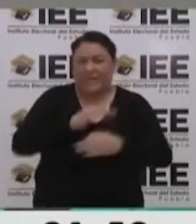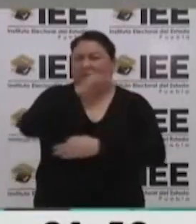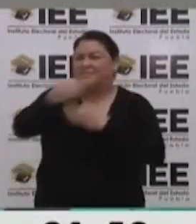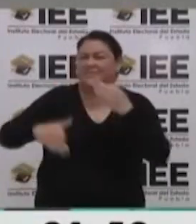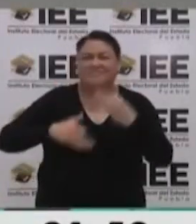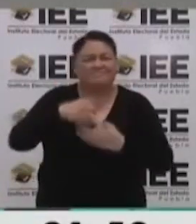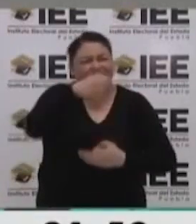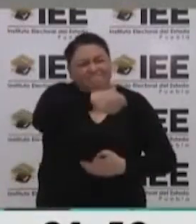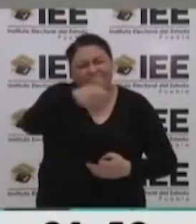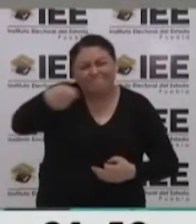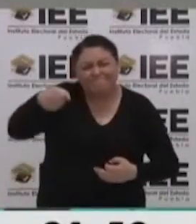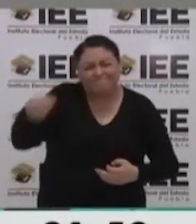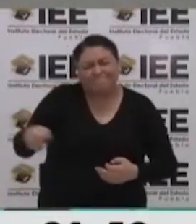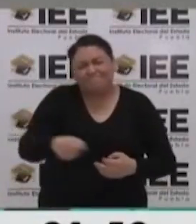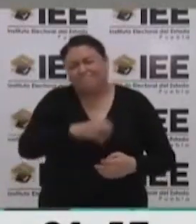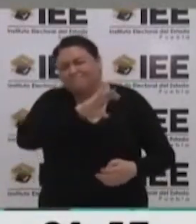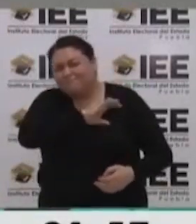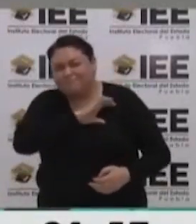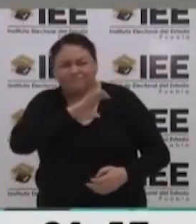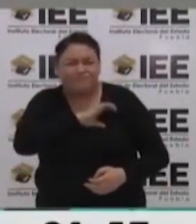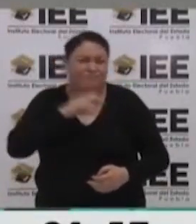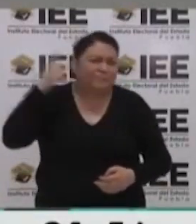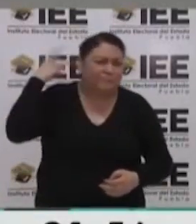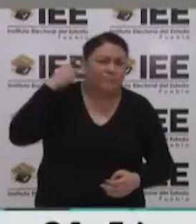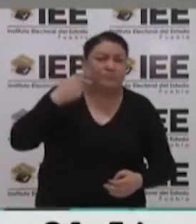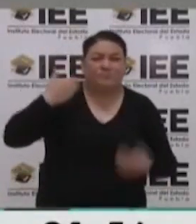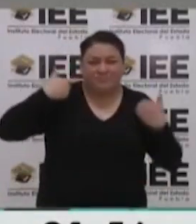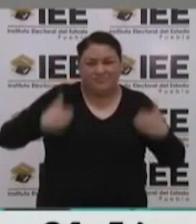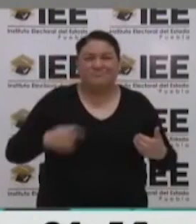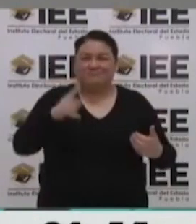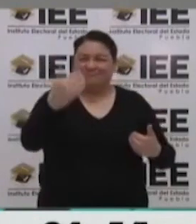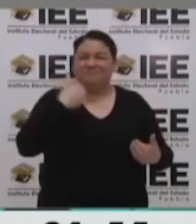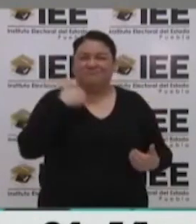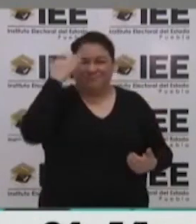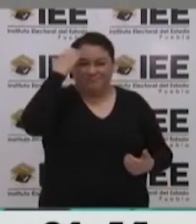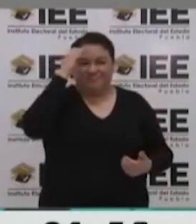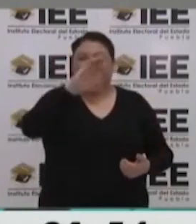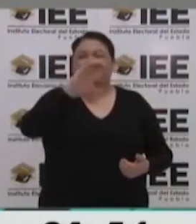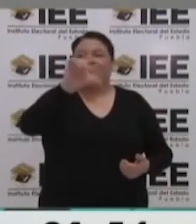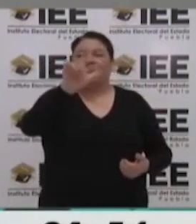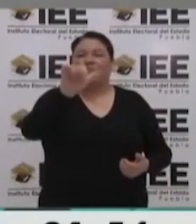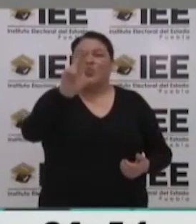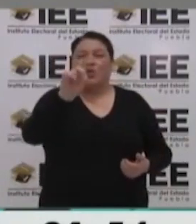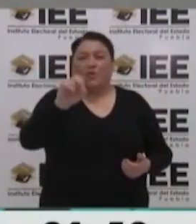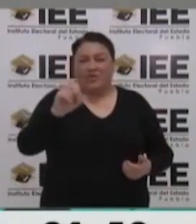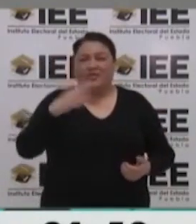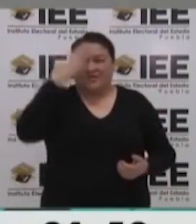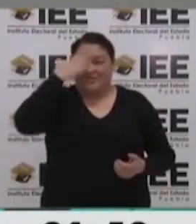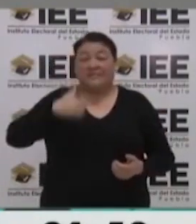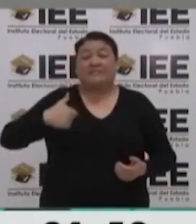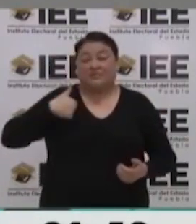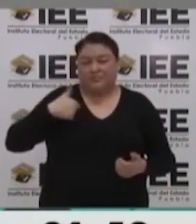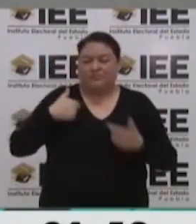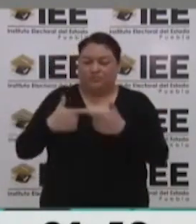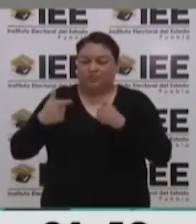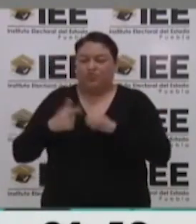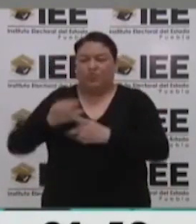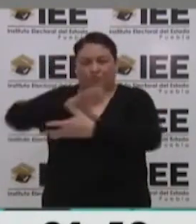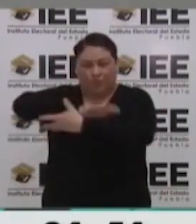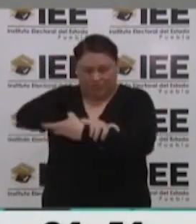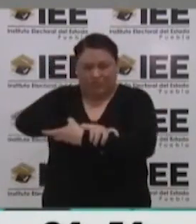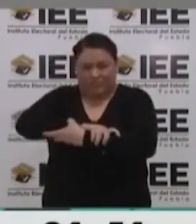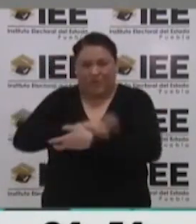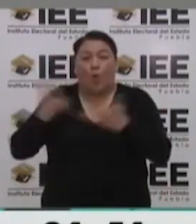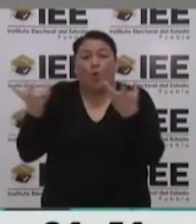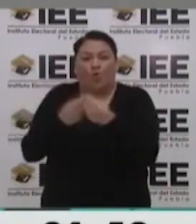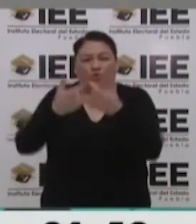muchísimo gusto a todas ya todos los poblanos son claudia ribera vivanco candidata a la presidencia municipal por la coalición juntos haremos historia